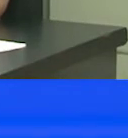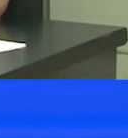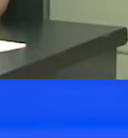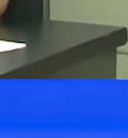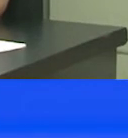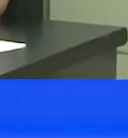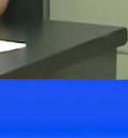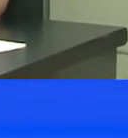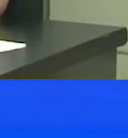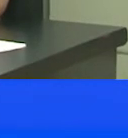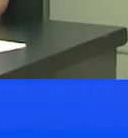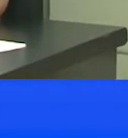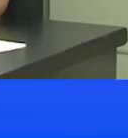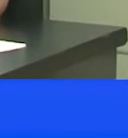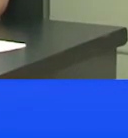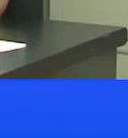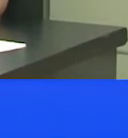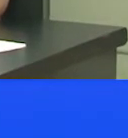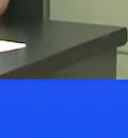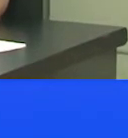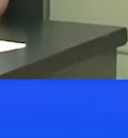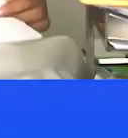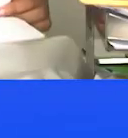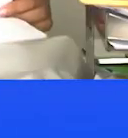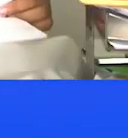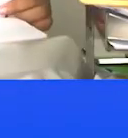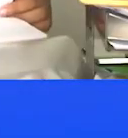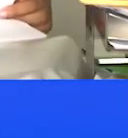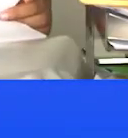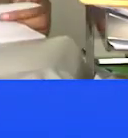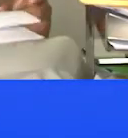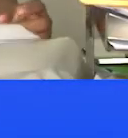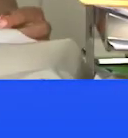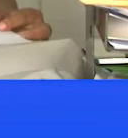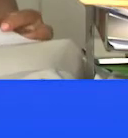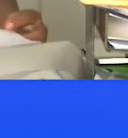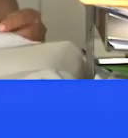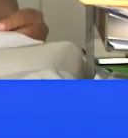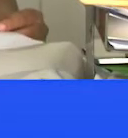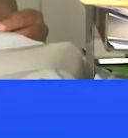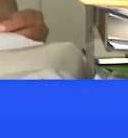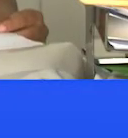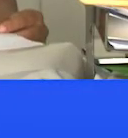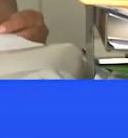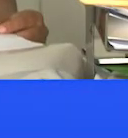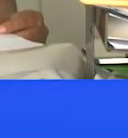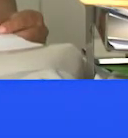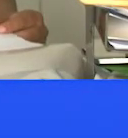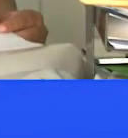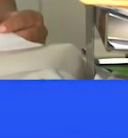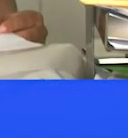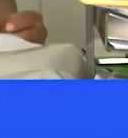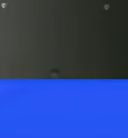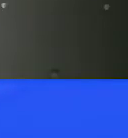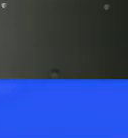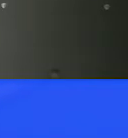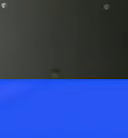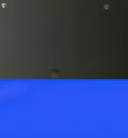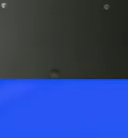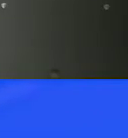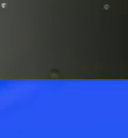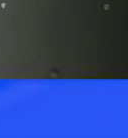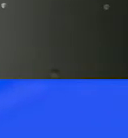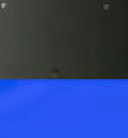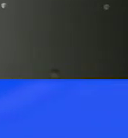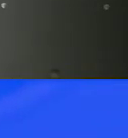solicitar leyes y otros documentos obtener información sobre el quehacer legislativo o el proceso de formación de ley sin tener que